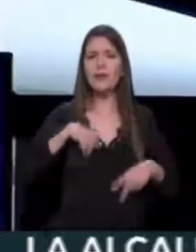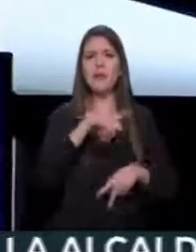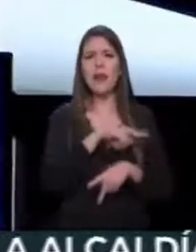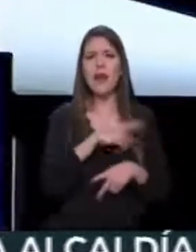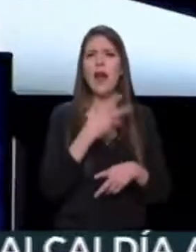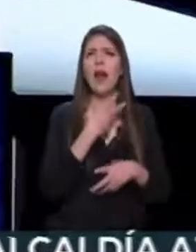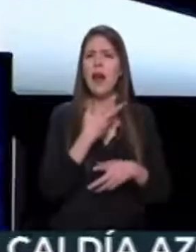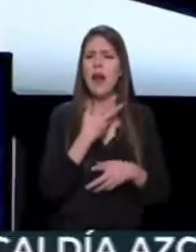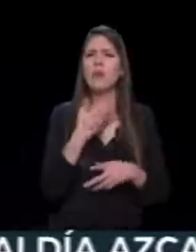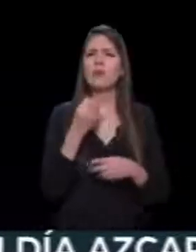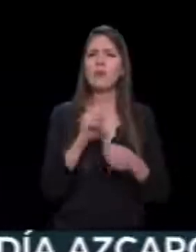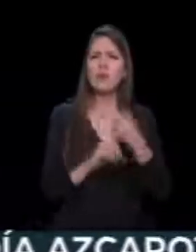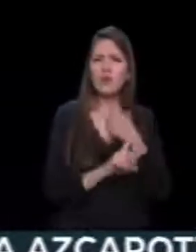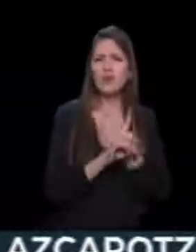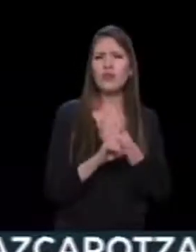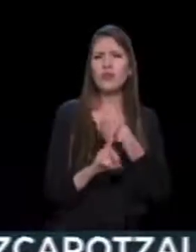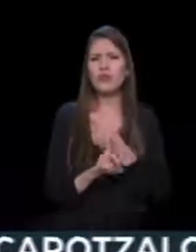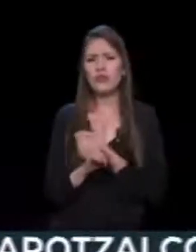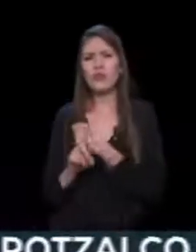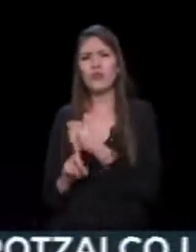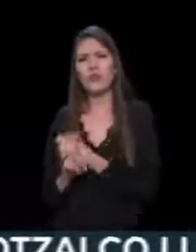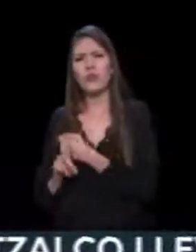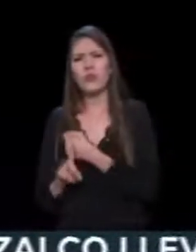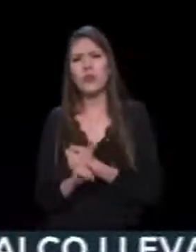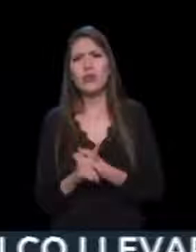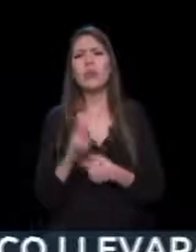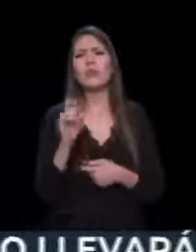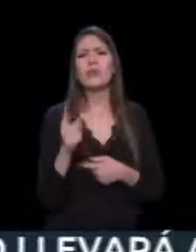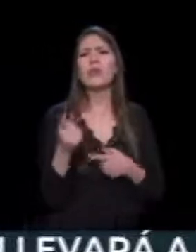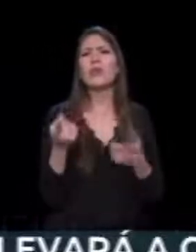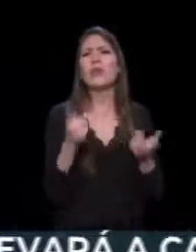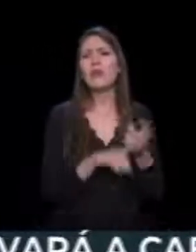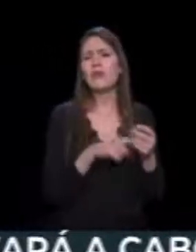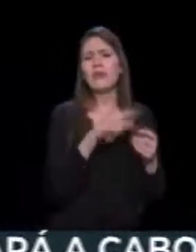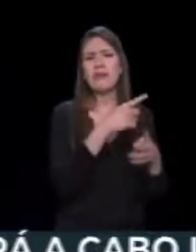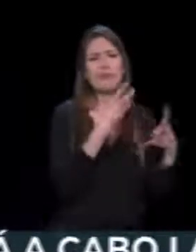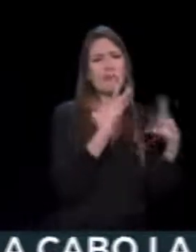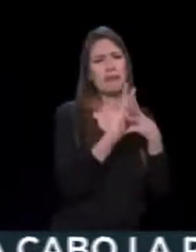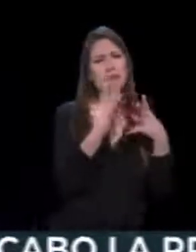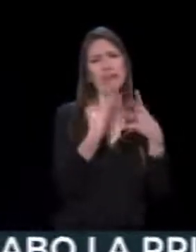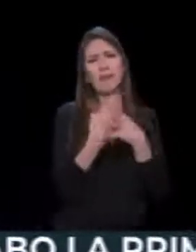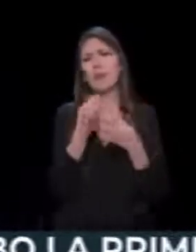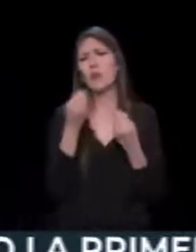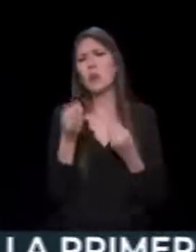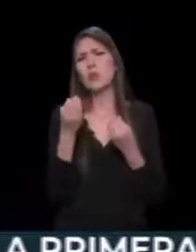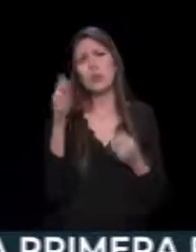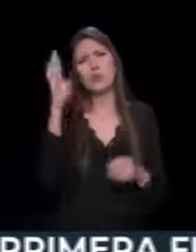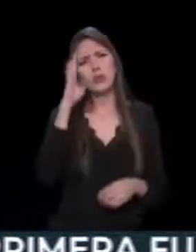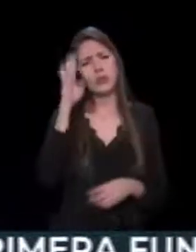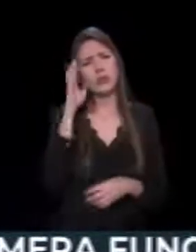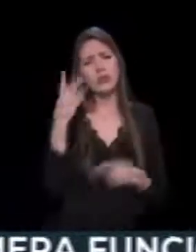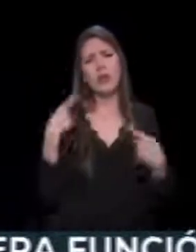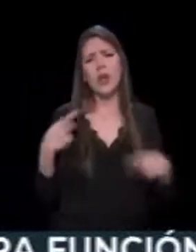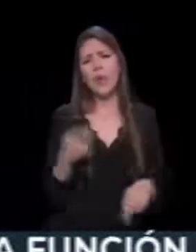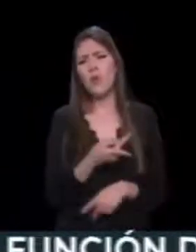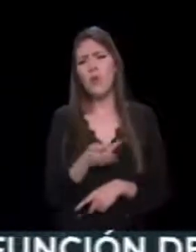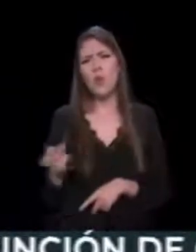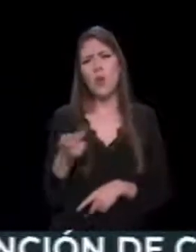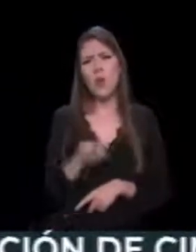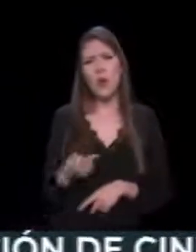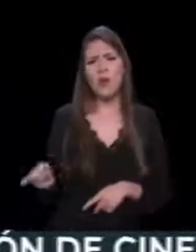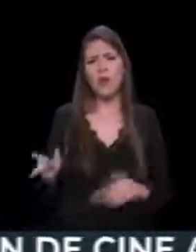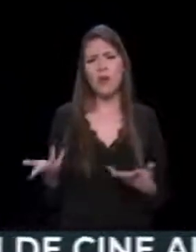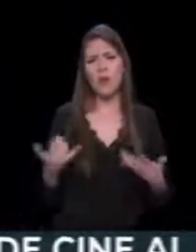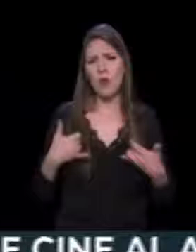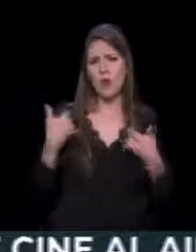problemas en términos de la realidad de los penales llenas de pobres, llenas de jóvenes, y por otra parte, parte evidencias muy